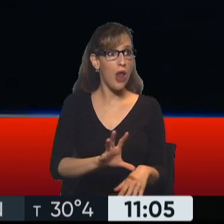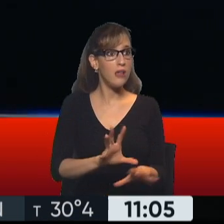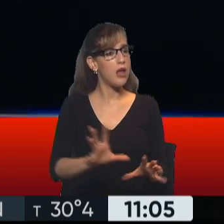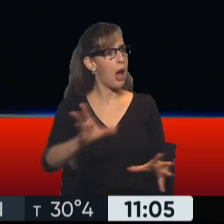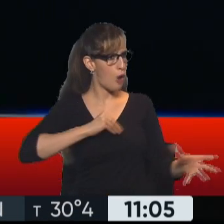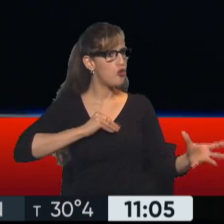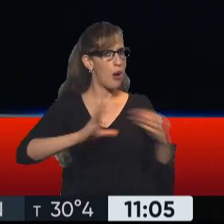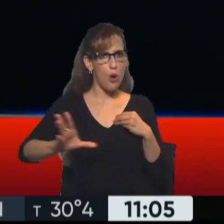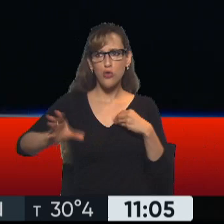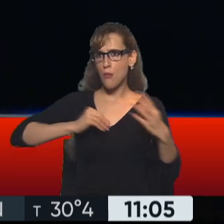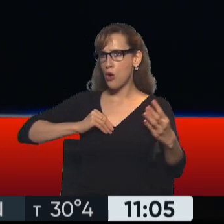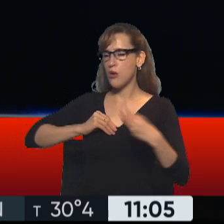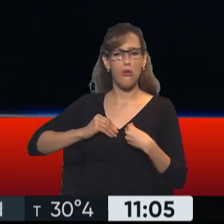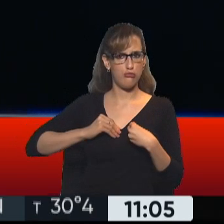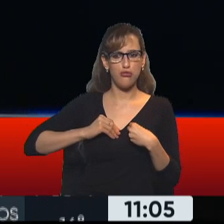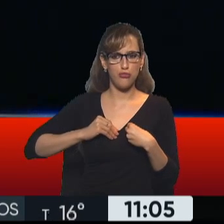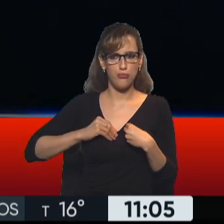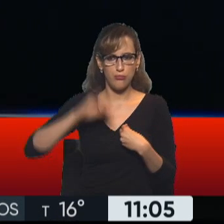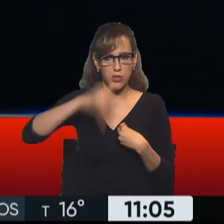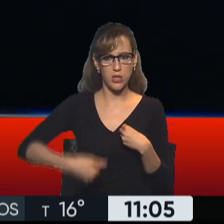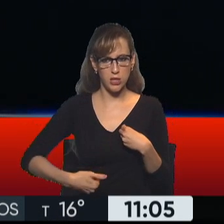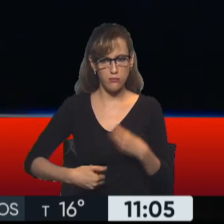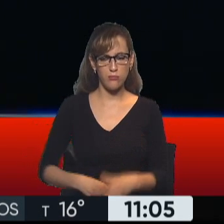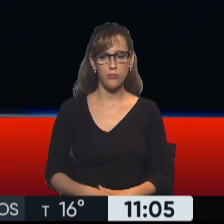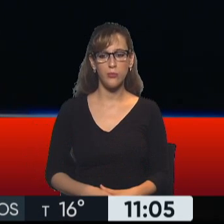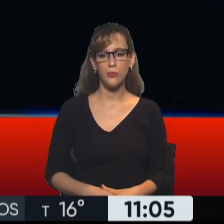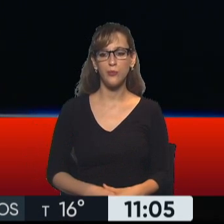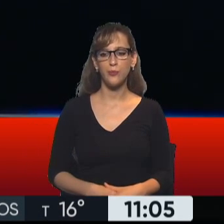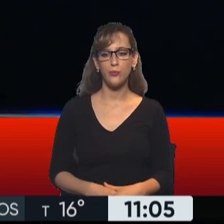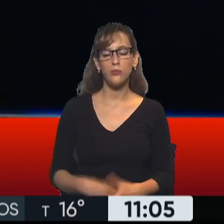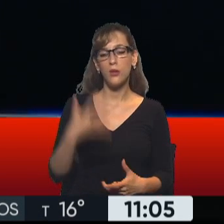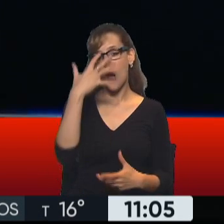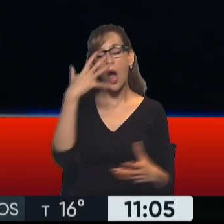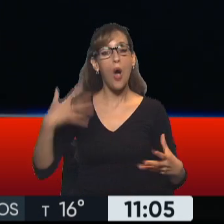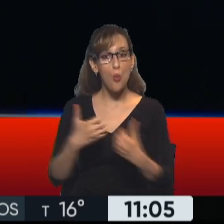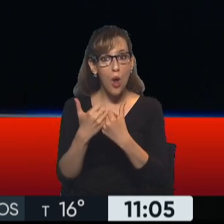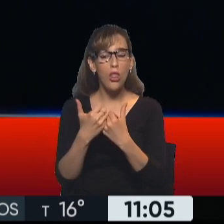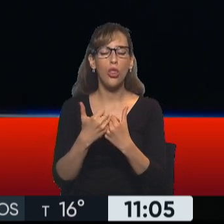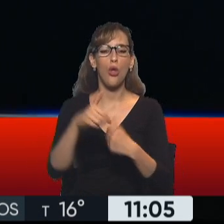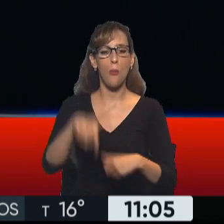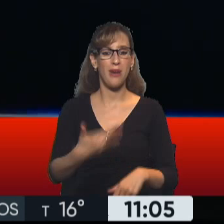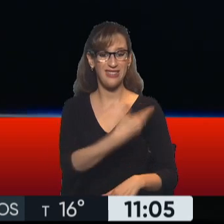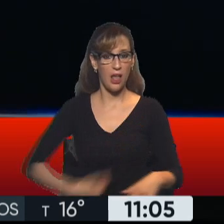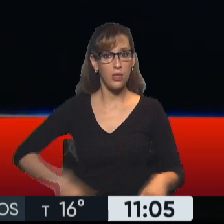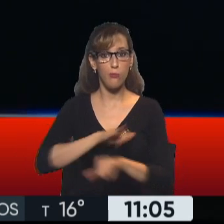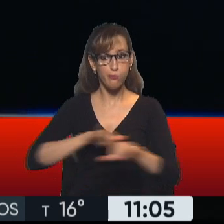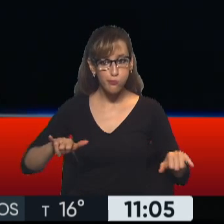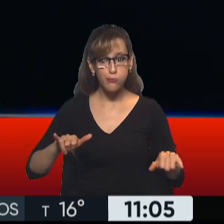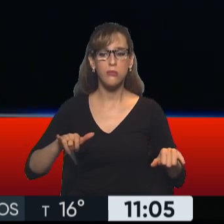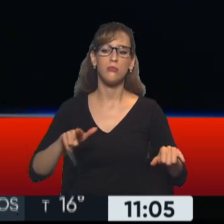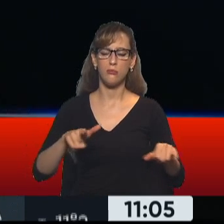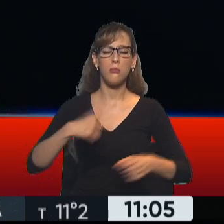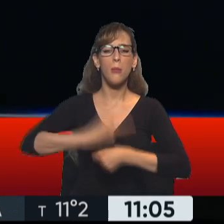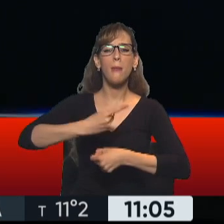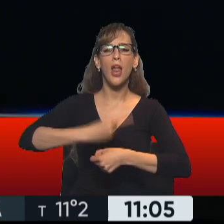de la Argentina. Este acuerdo que lo ha anunciado el presidente de la Nación, lo que busca es primero